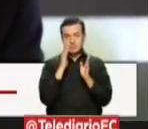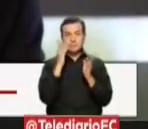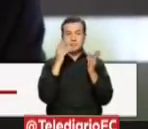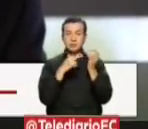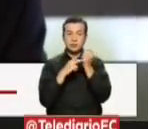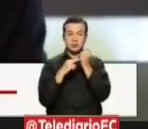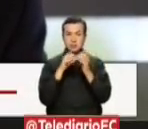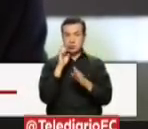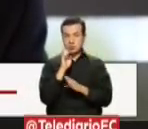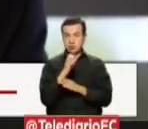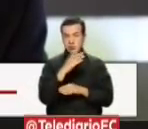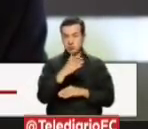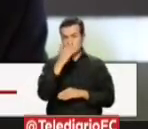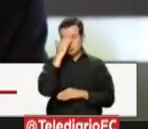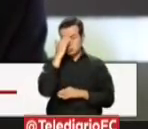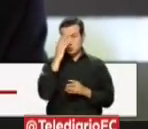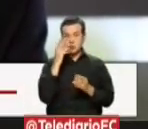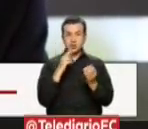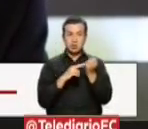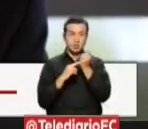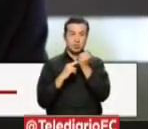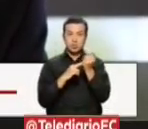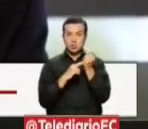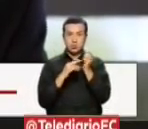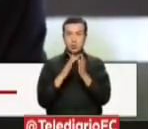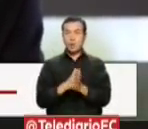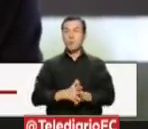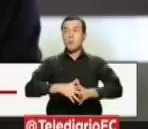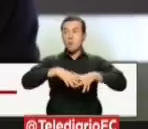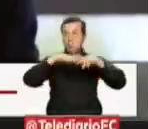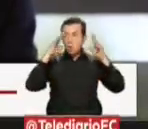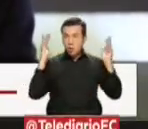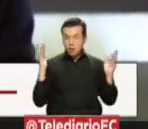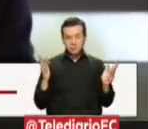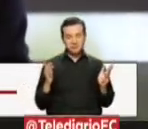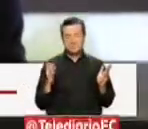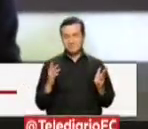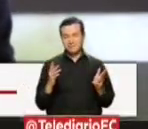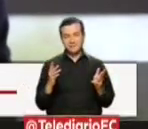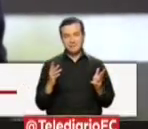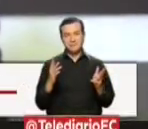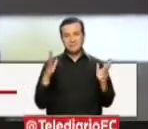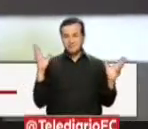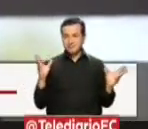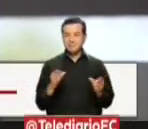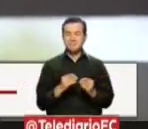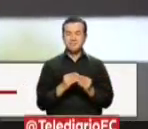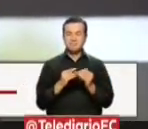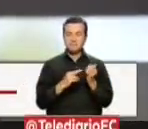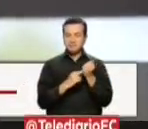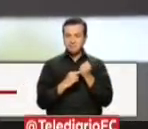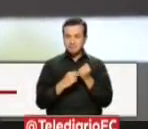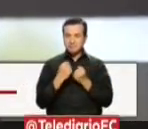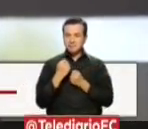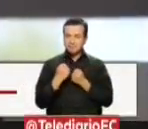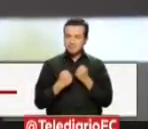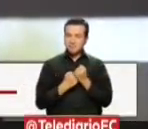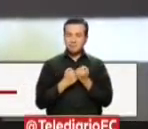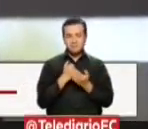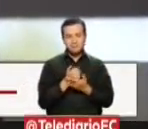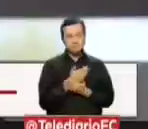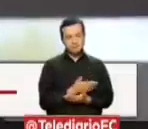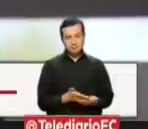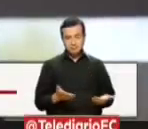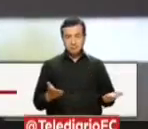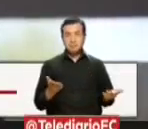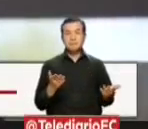en el Ecuador, ustedes entenderán, no son recursos muy generosos, pero con todos esos recursos rescatamos, por lo